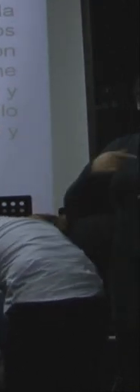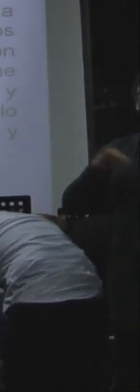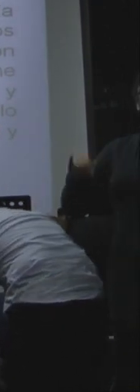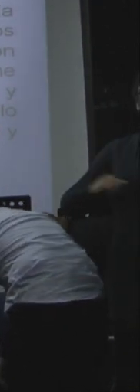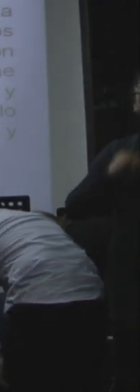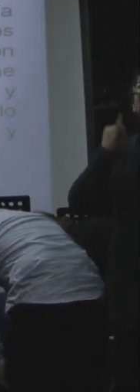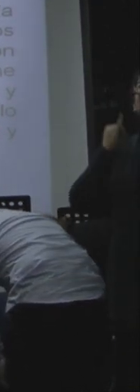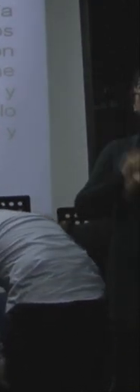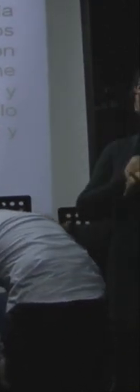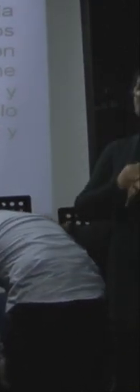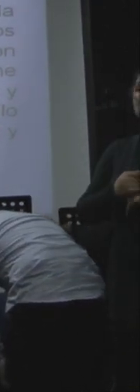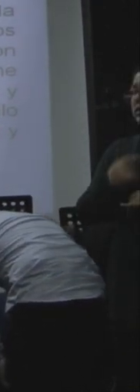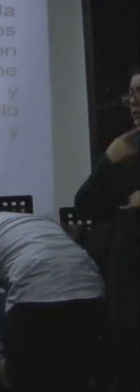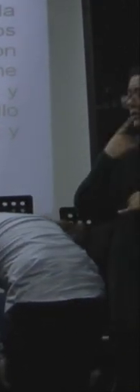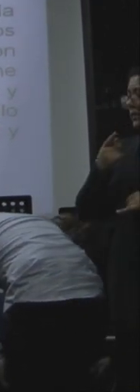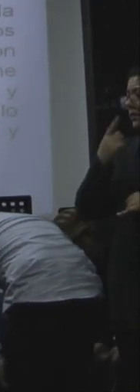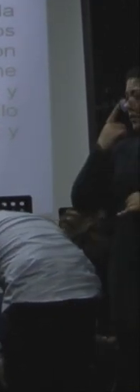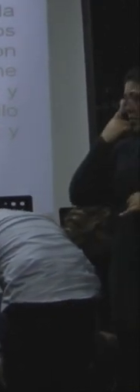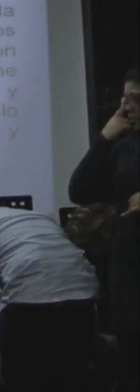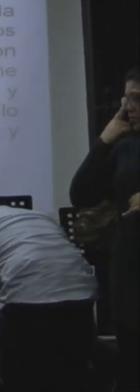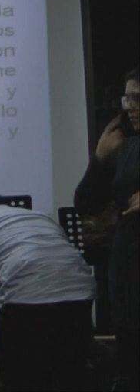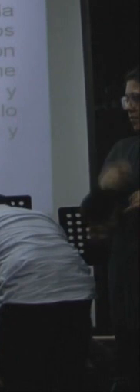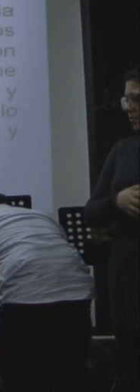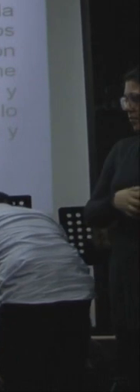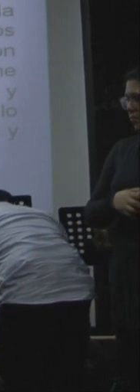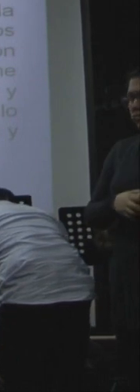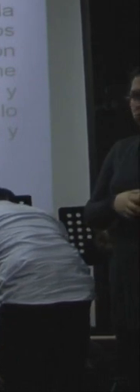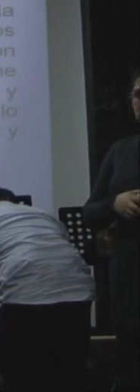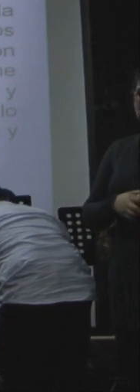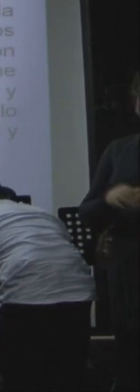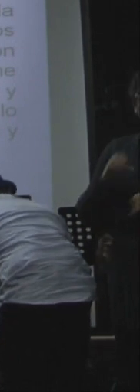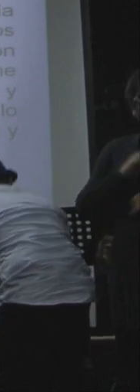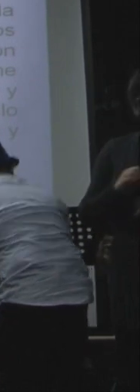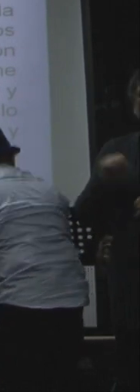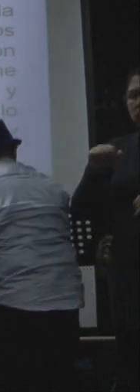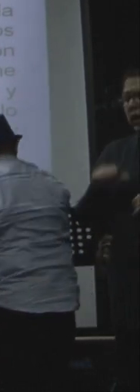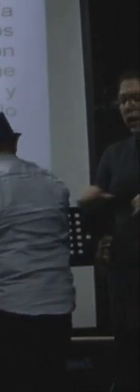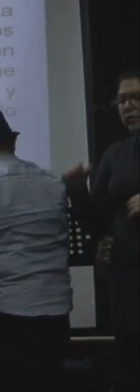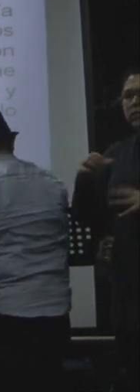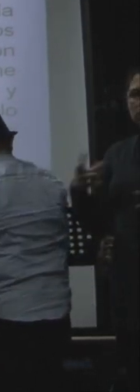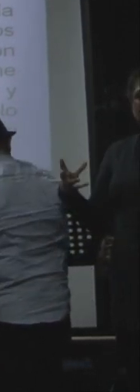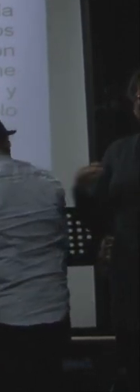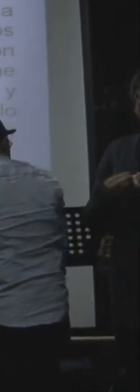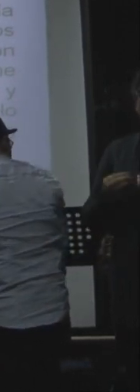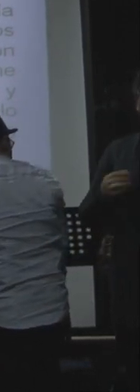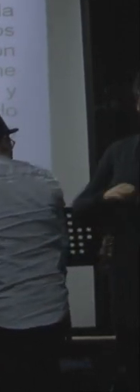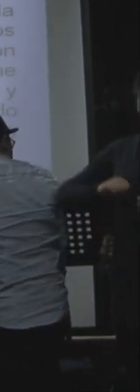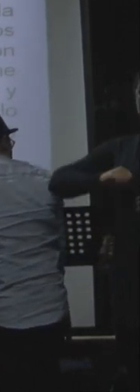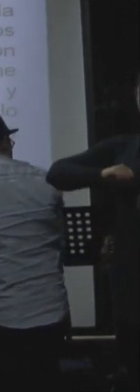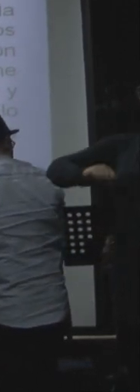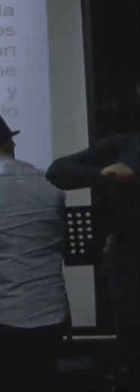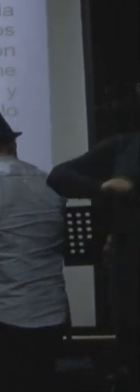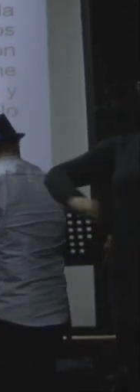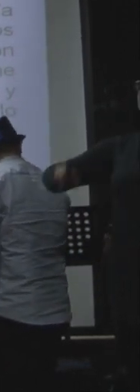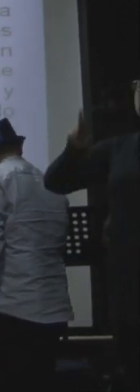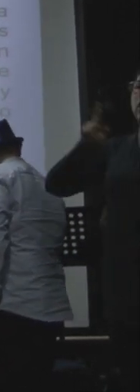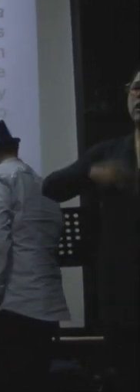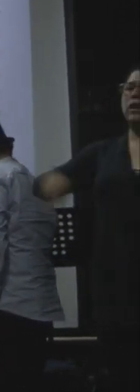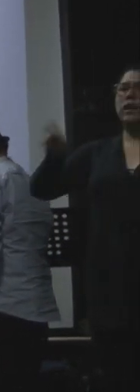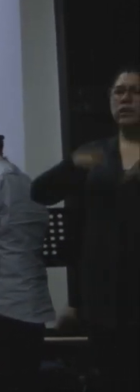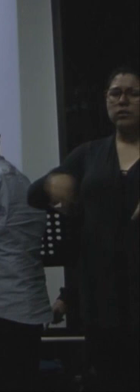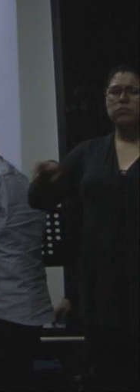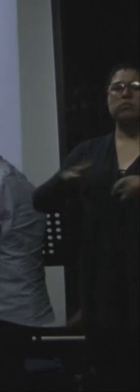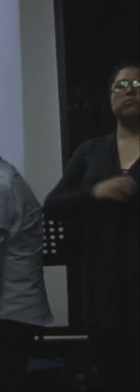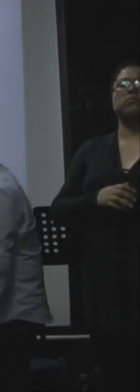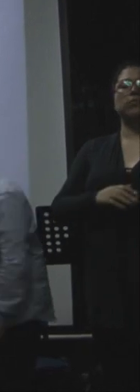que quiere decir que pues estos chicos y chicas tienen derecho a la recreación, ¿no?, a